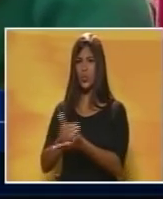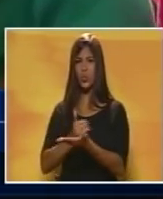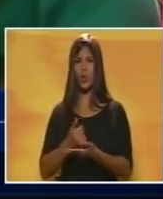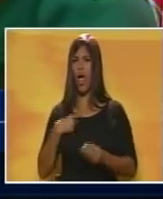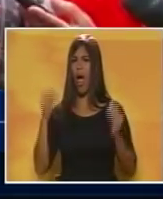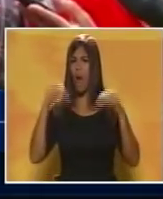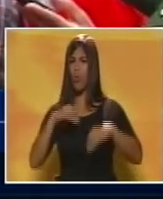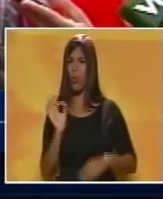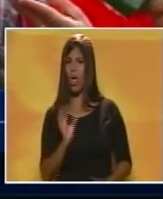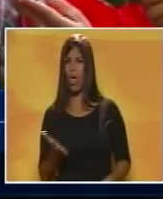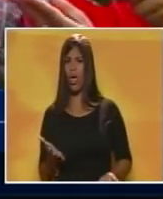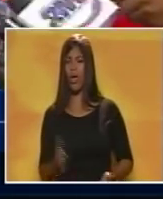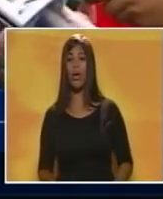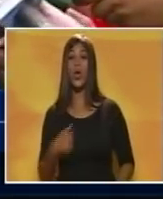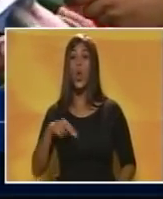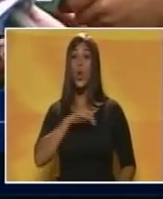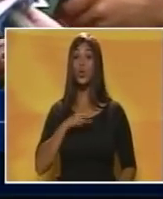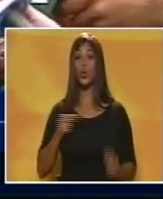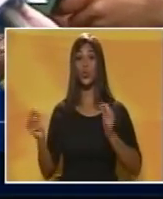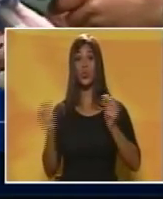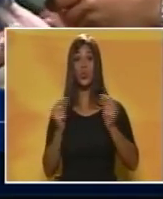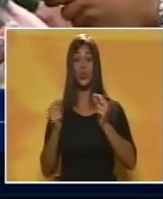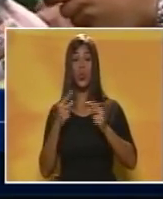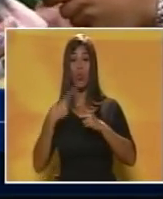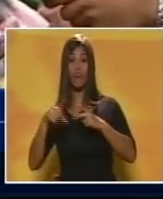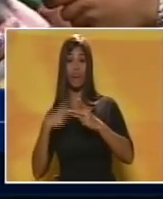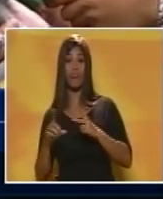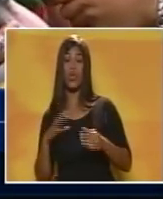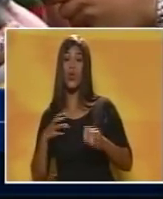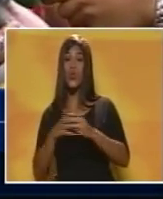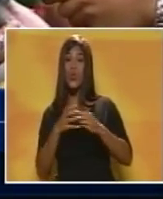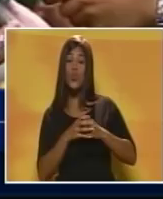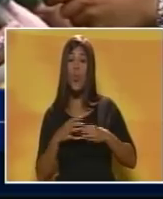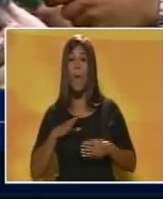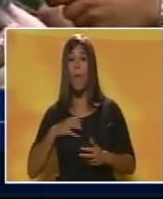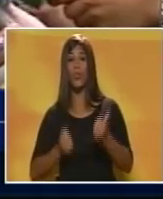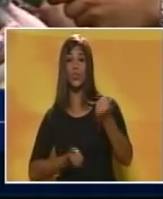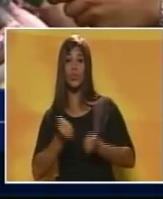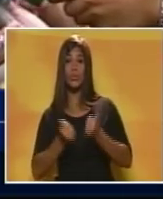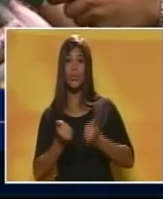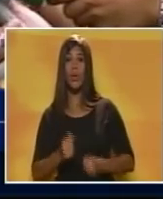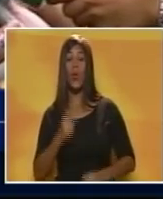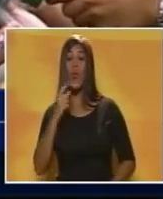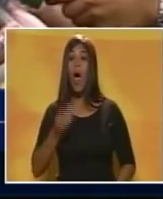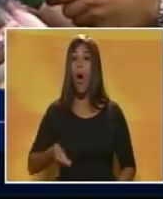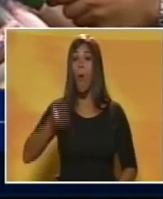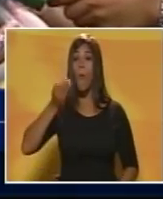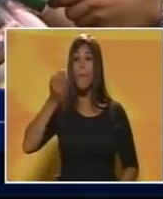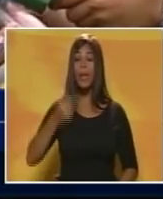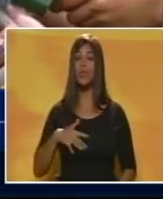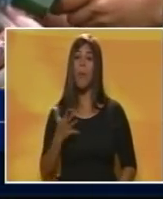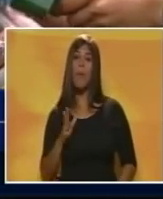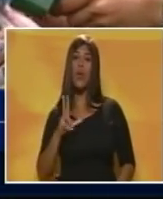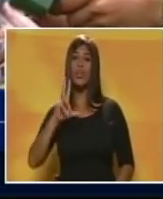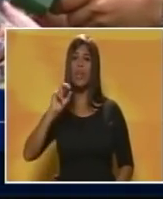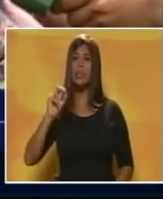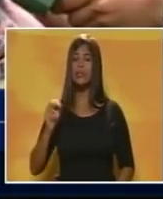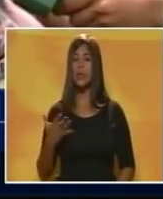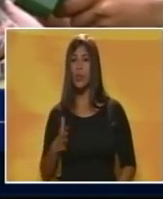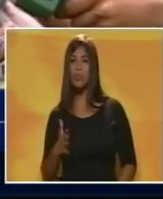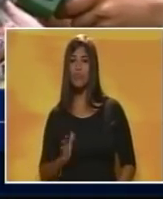fue acordado. Mira, nosotros discutimos con el INCUME y con los gremios del transporte un aumento del tren de 300